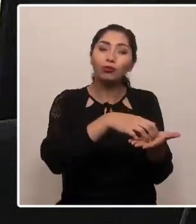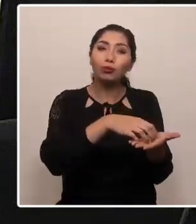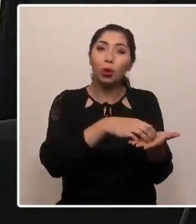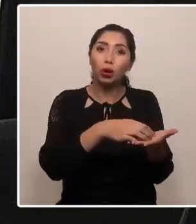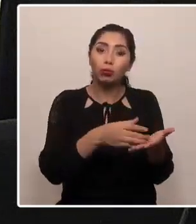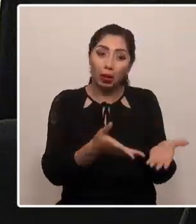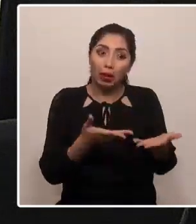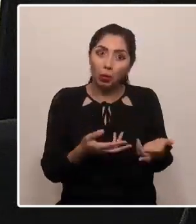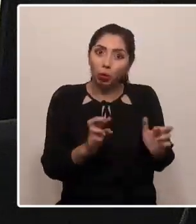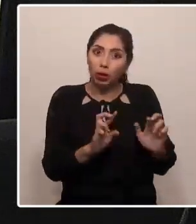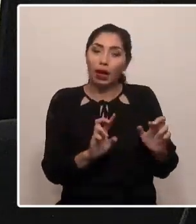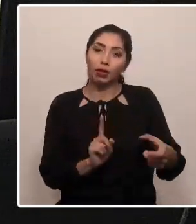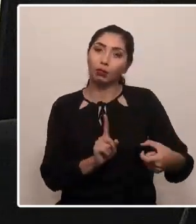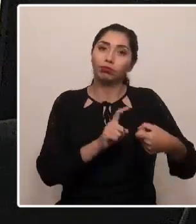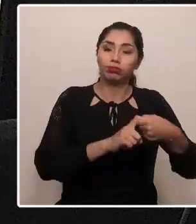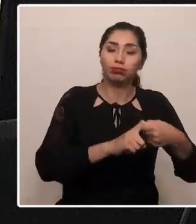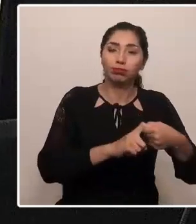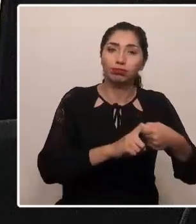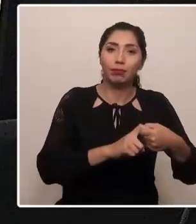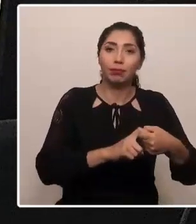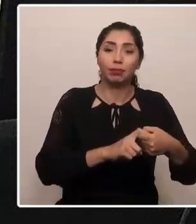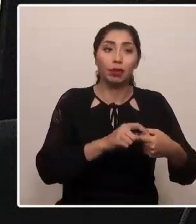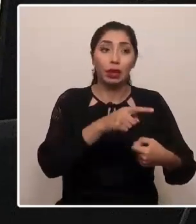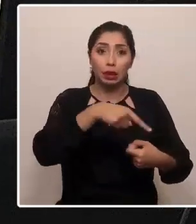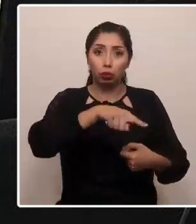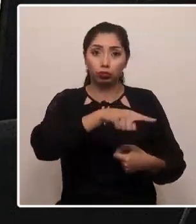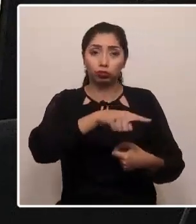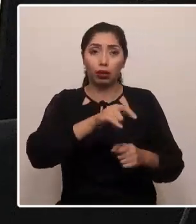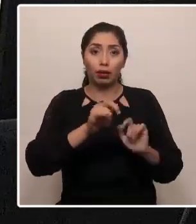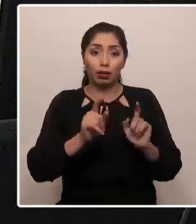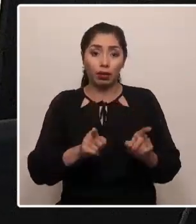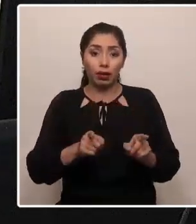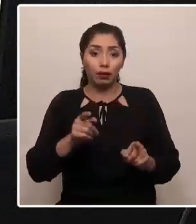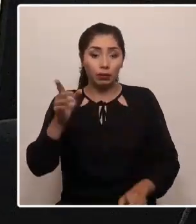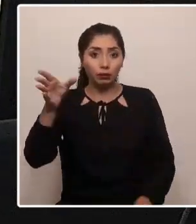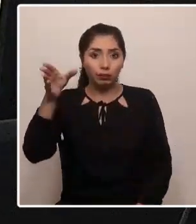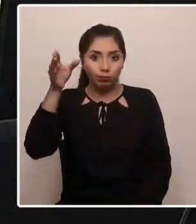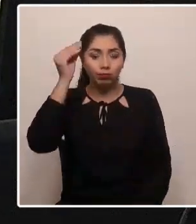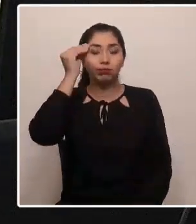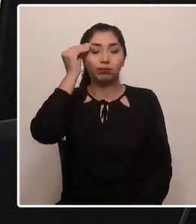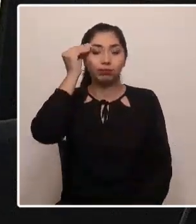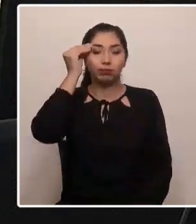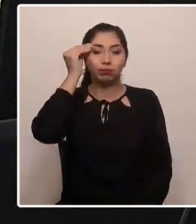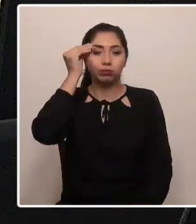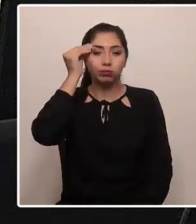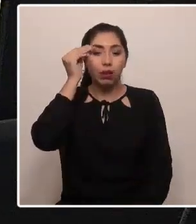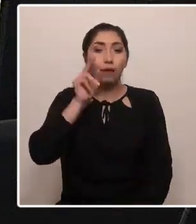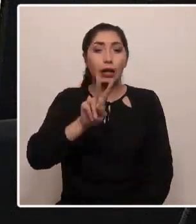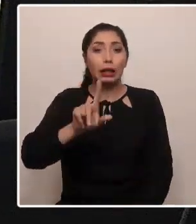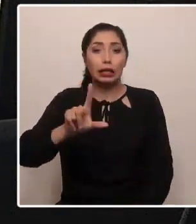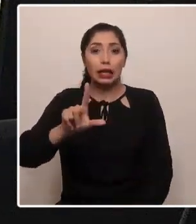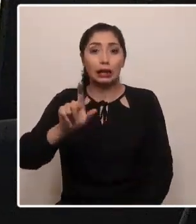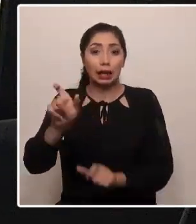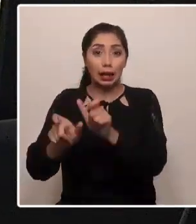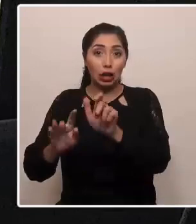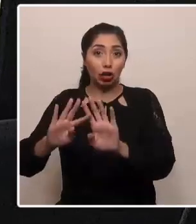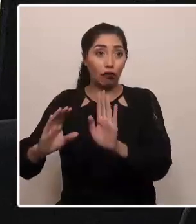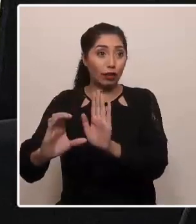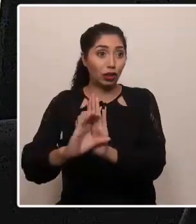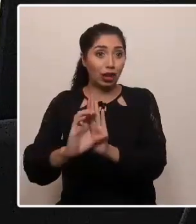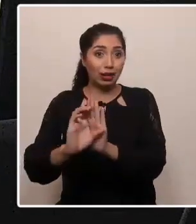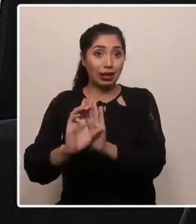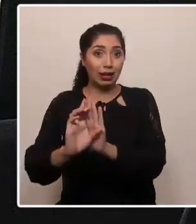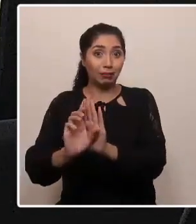golpe fuerte a la entidad política con los 27 convencionales que ingresaron acá a la convención